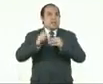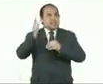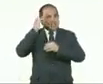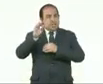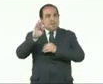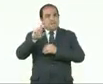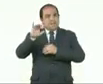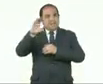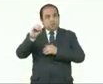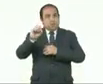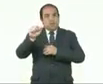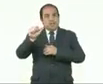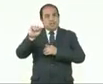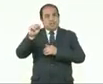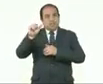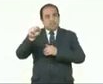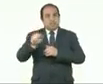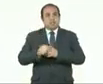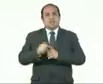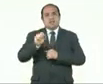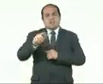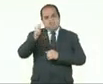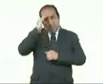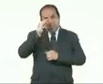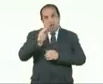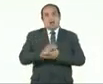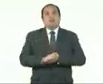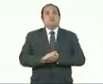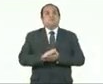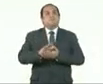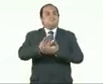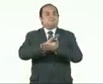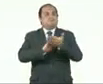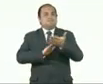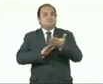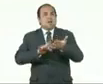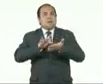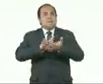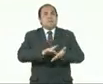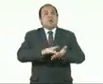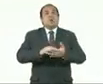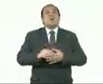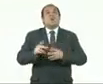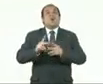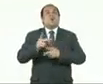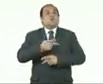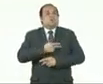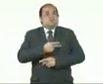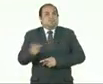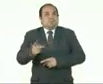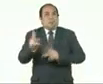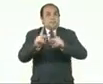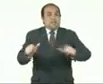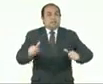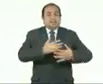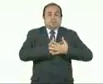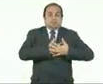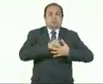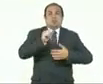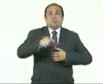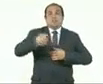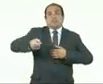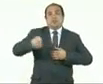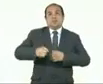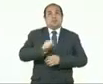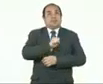Asís, también pensamos en austeridad, opción por los pobres, paz y amor. Saludo también a